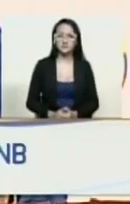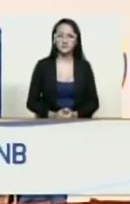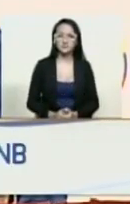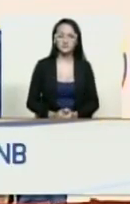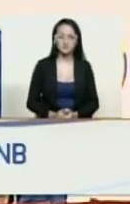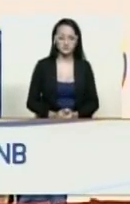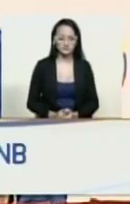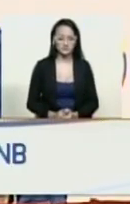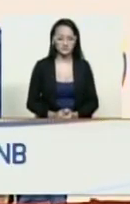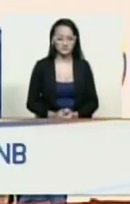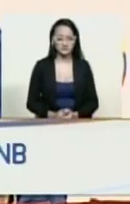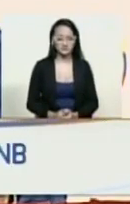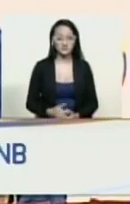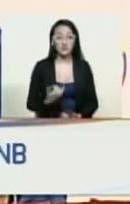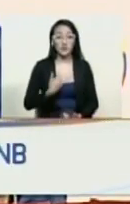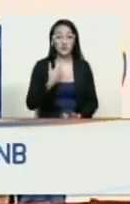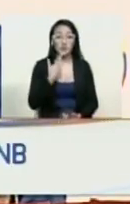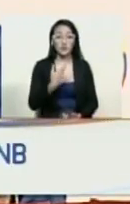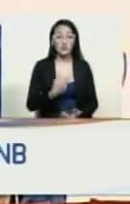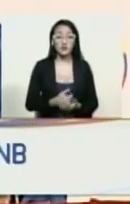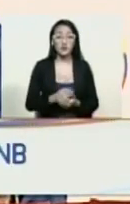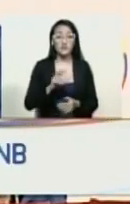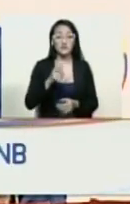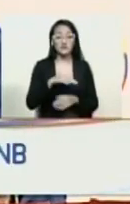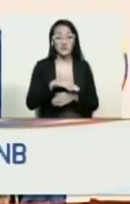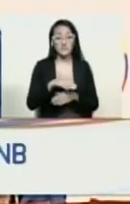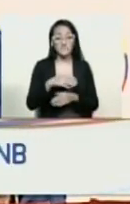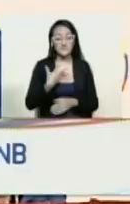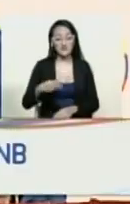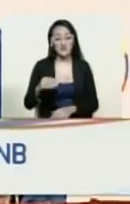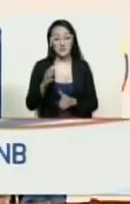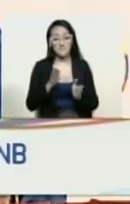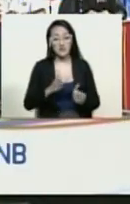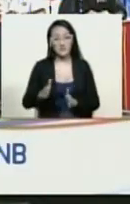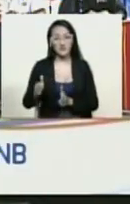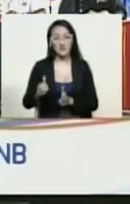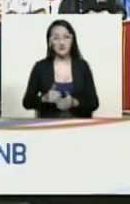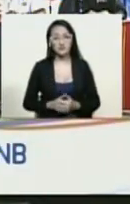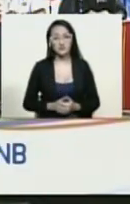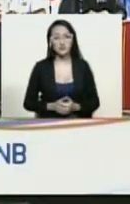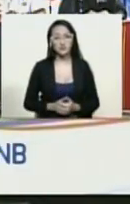diría, compañero vicepresidente de Planificación,